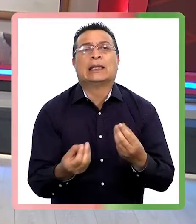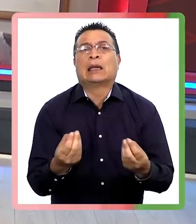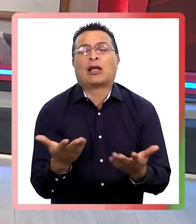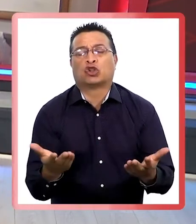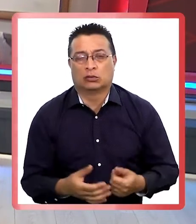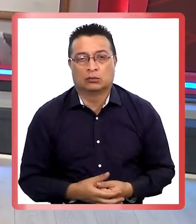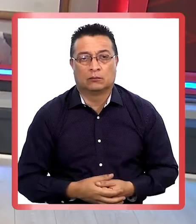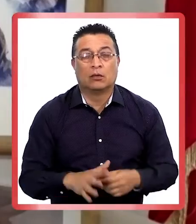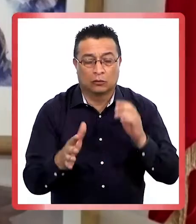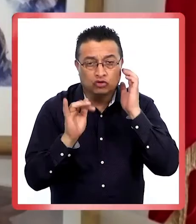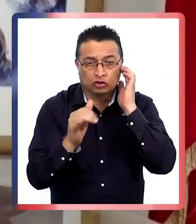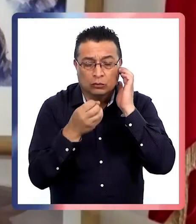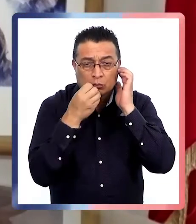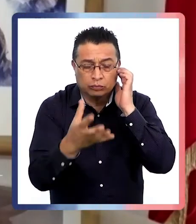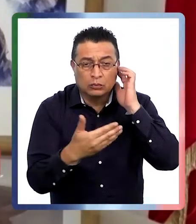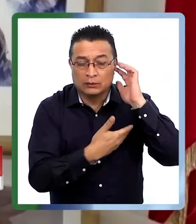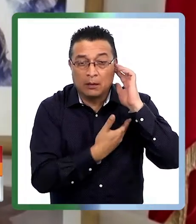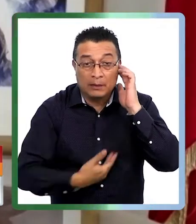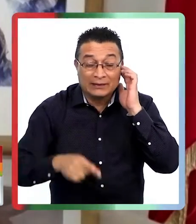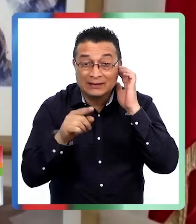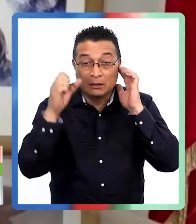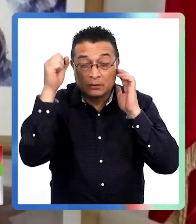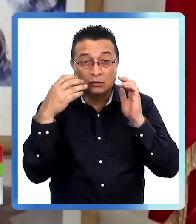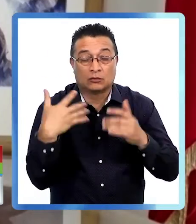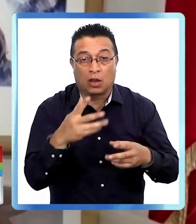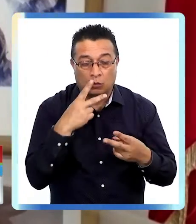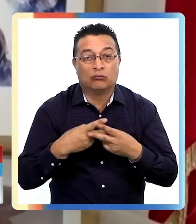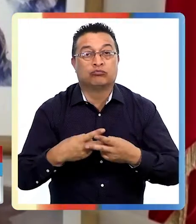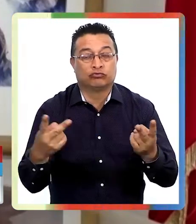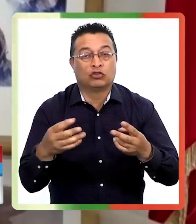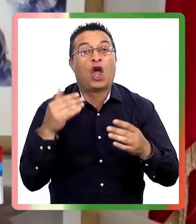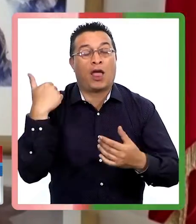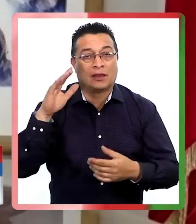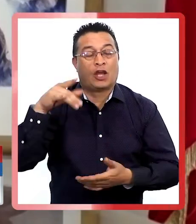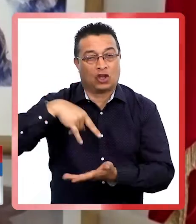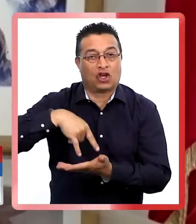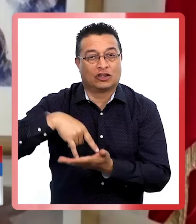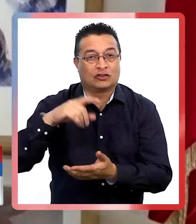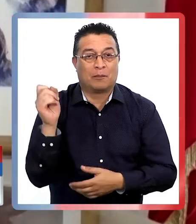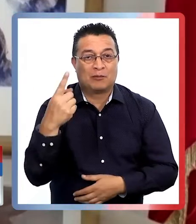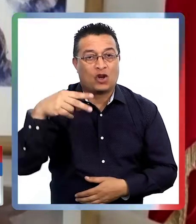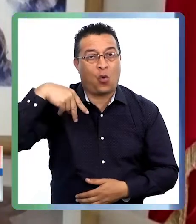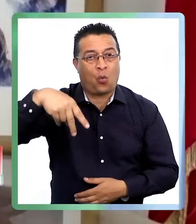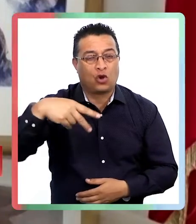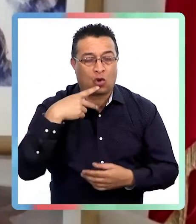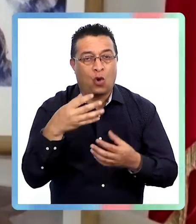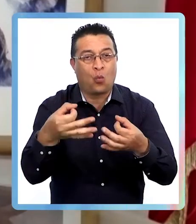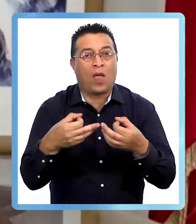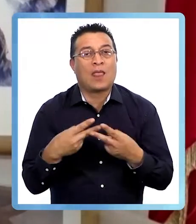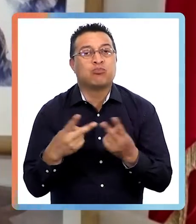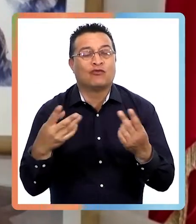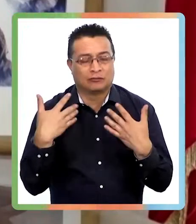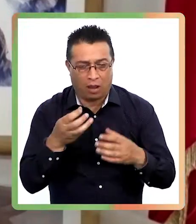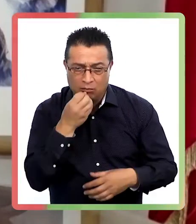¿Qué pasó? Lo reconoció el propio presidente Sebastián Piñera en su cuenta al Congreso el 1 de junio, en donde